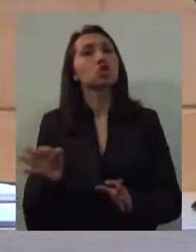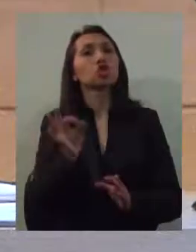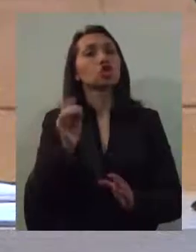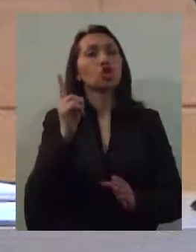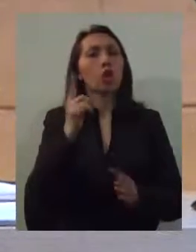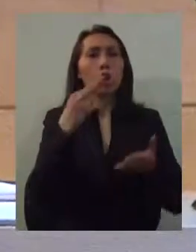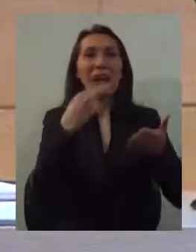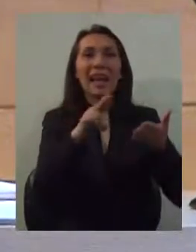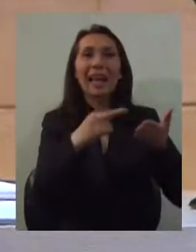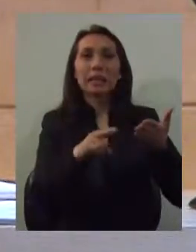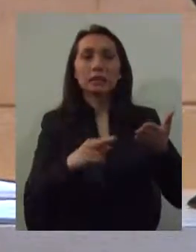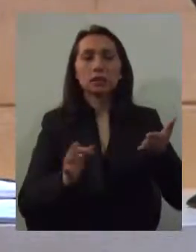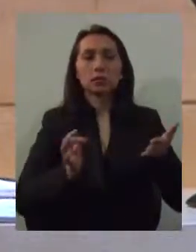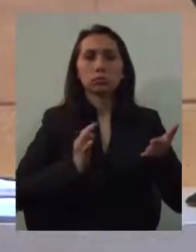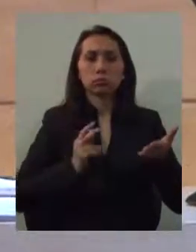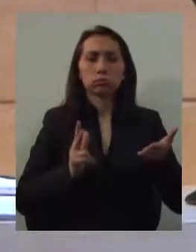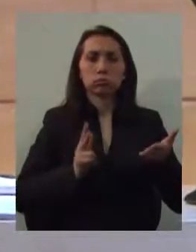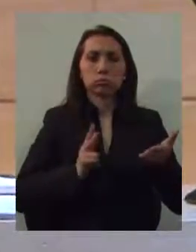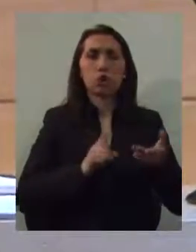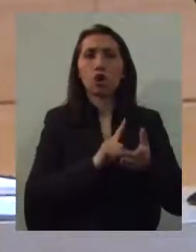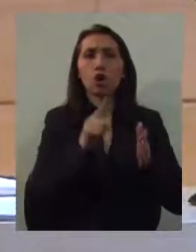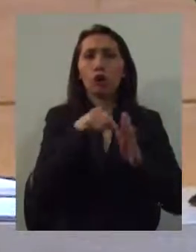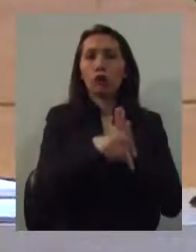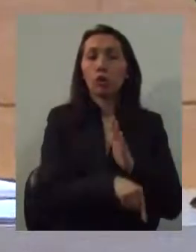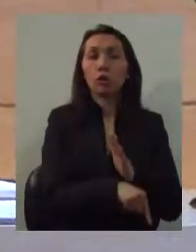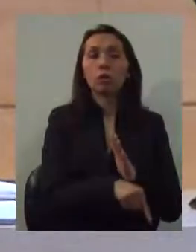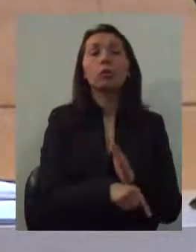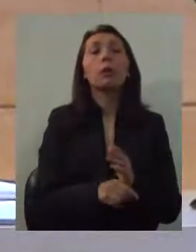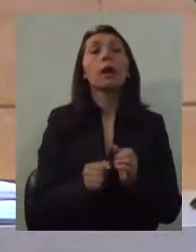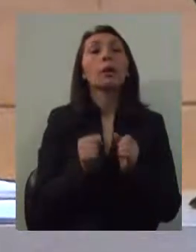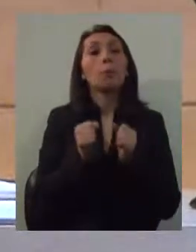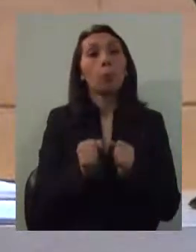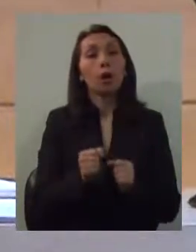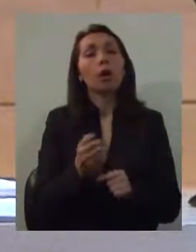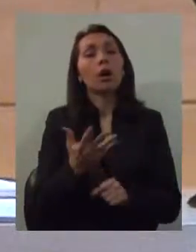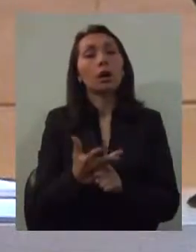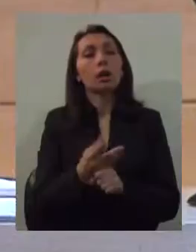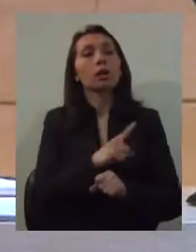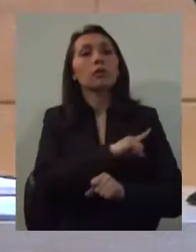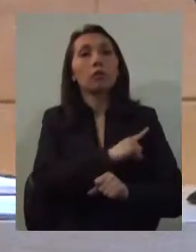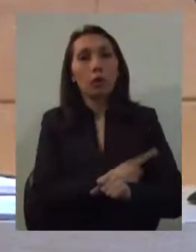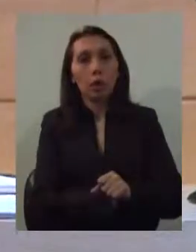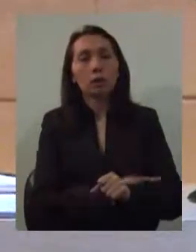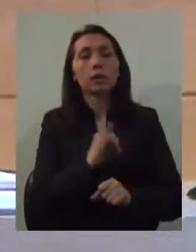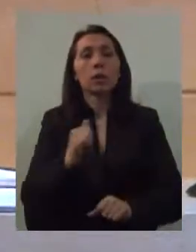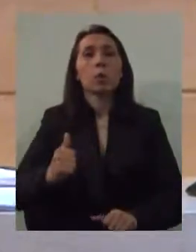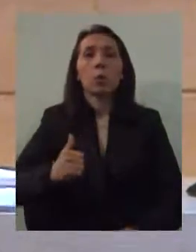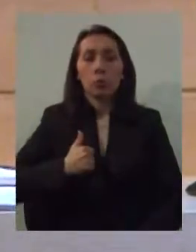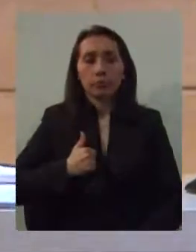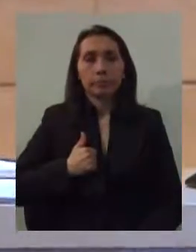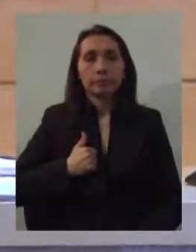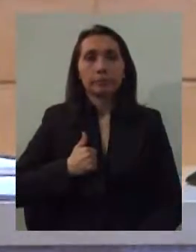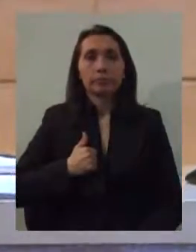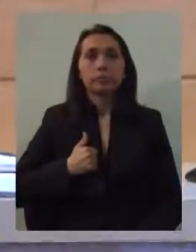formal y no de fondo, para que puedan tener fuerza, digo, y cumplirse en el territorio